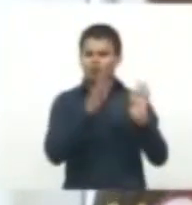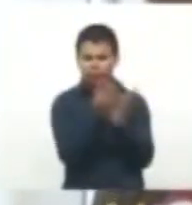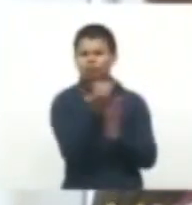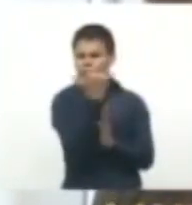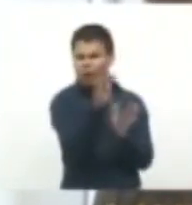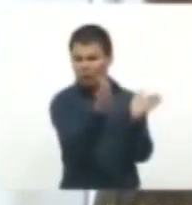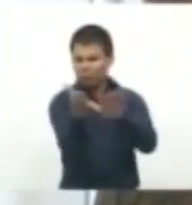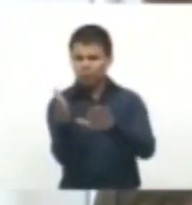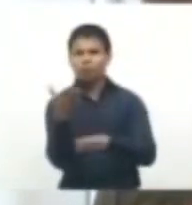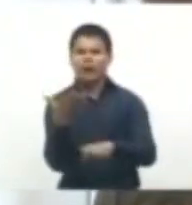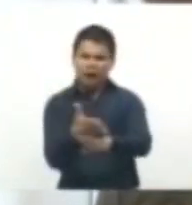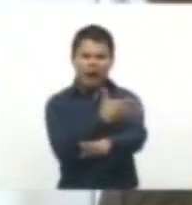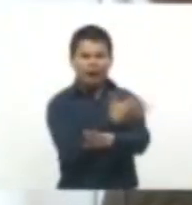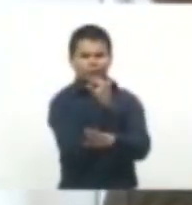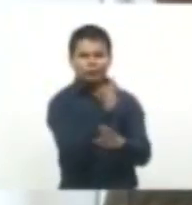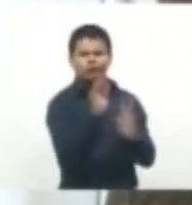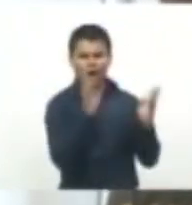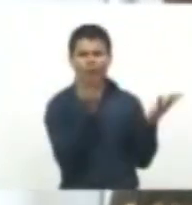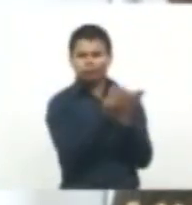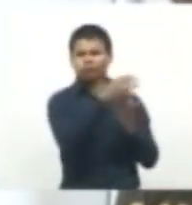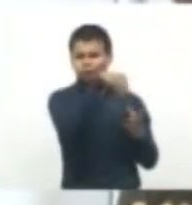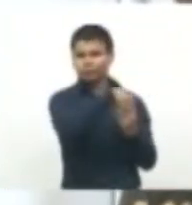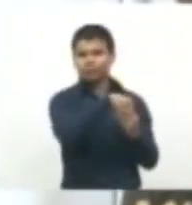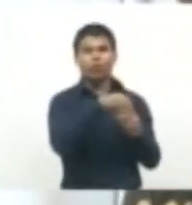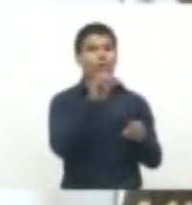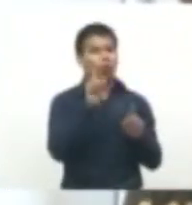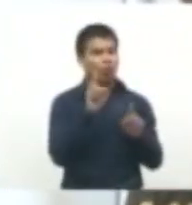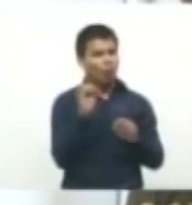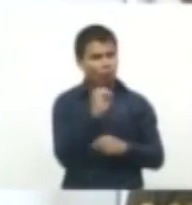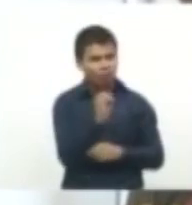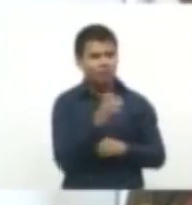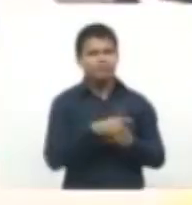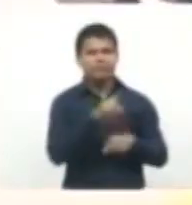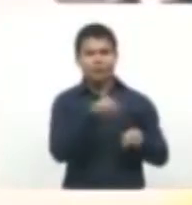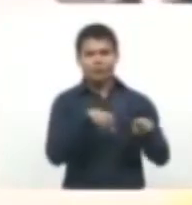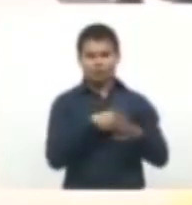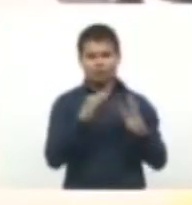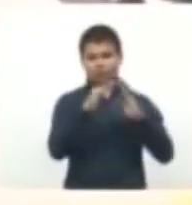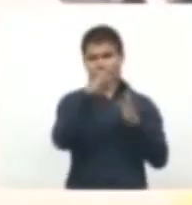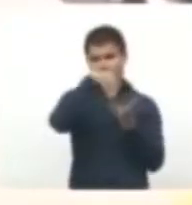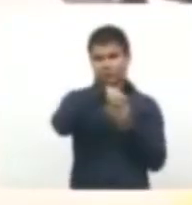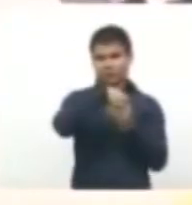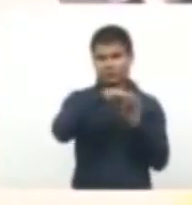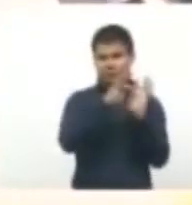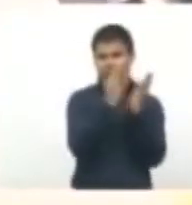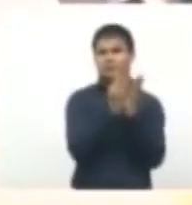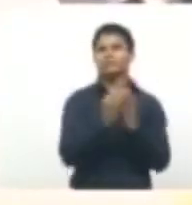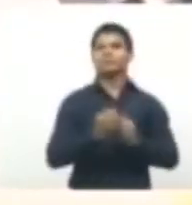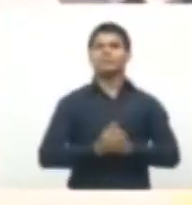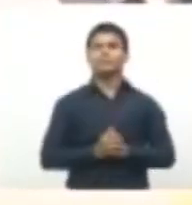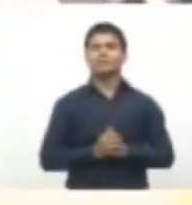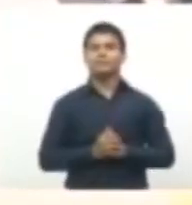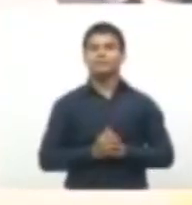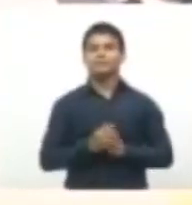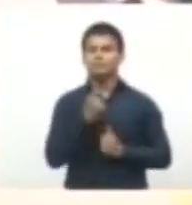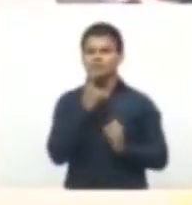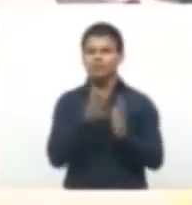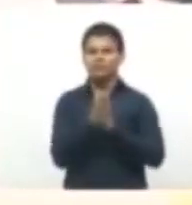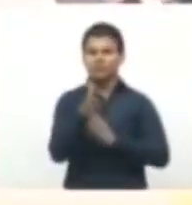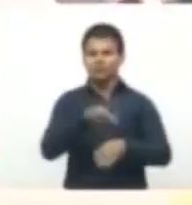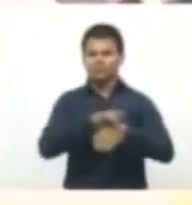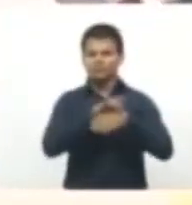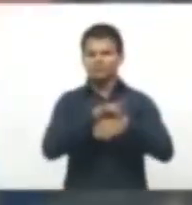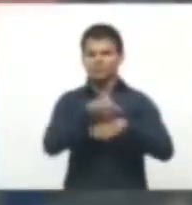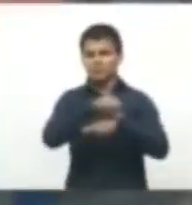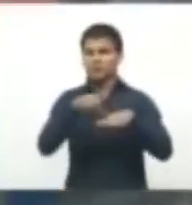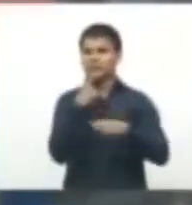habían ingresado y salido una vez a la cárcel o tenían la medida de casa por cárcel. El informe de Medicina Legal indica que el rango de